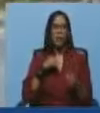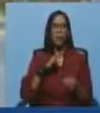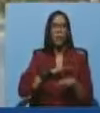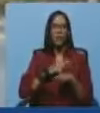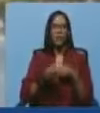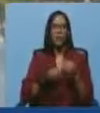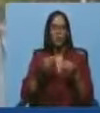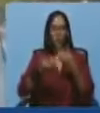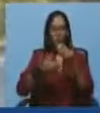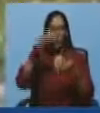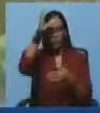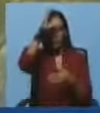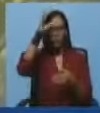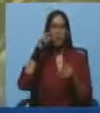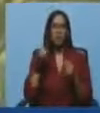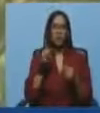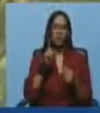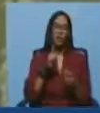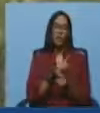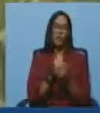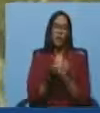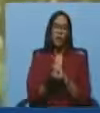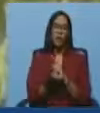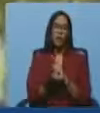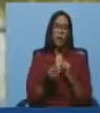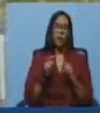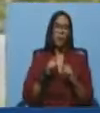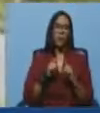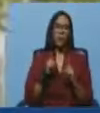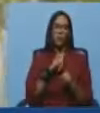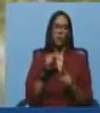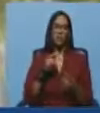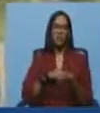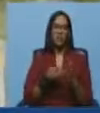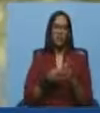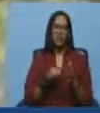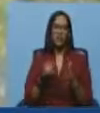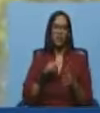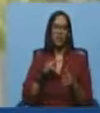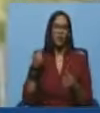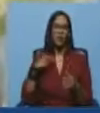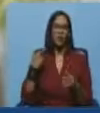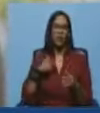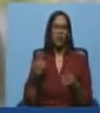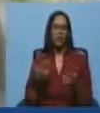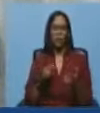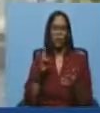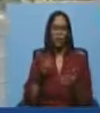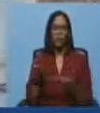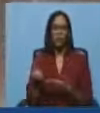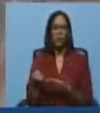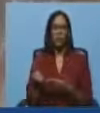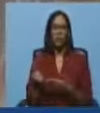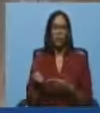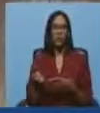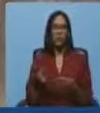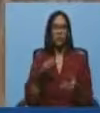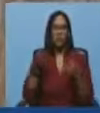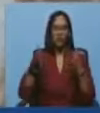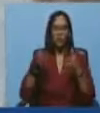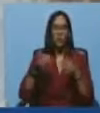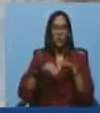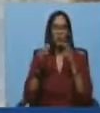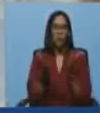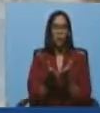de conciencia de que eso debe cambiar. Pero no significa que no tenga rezagos de eso. Que no se haya formado en ese mundo.